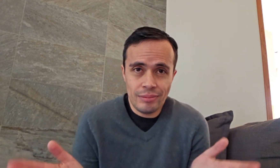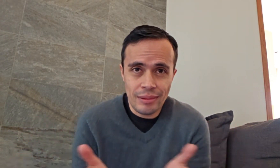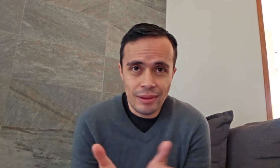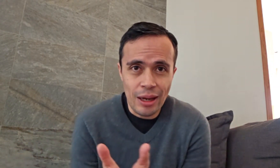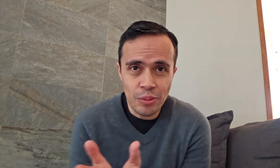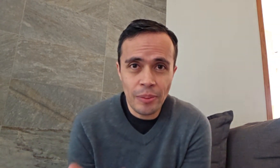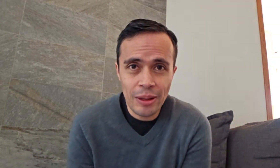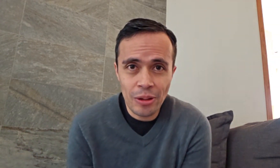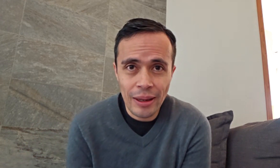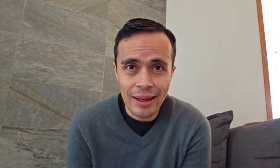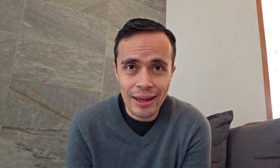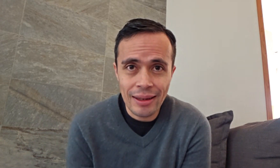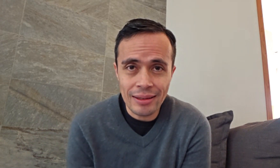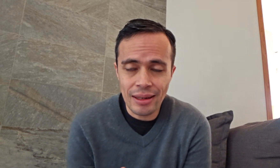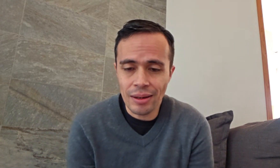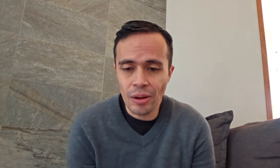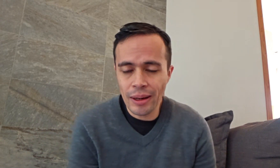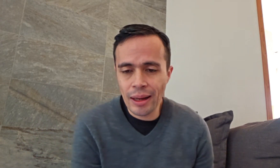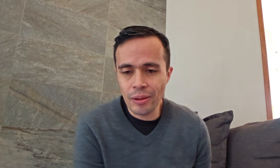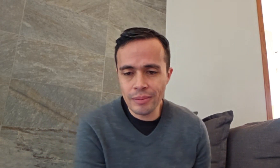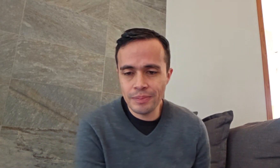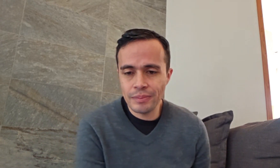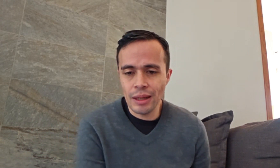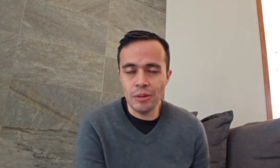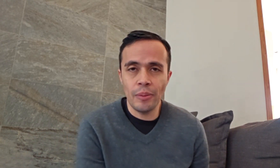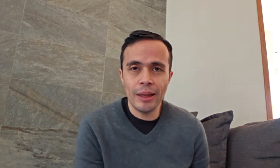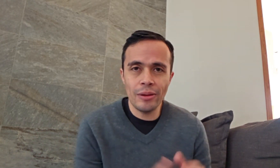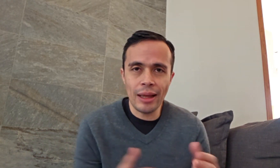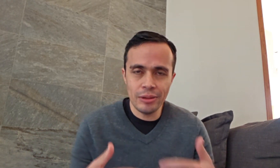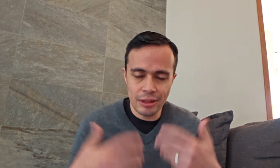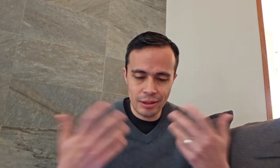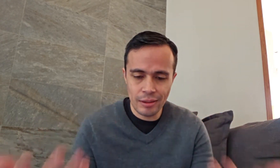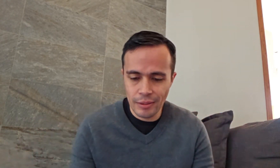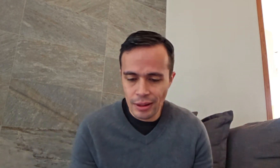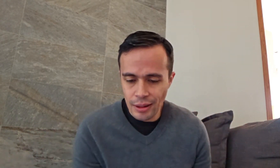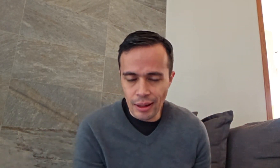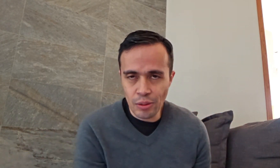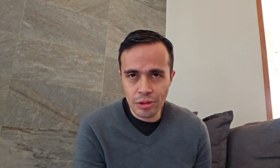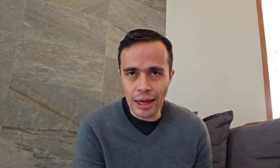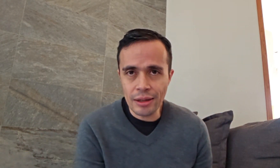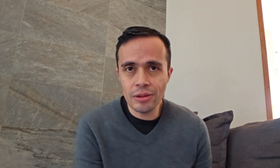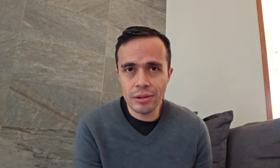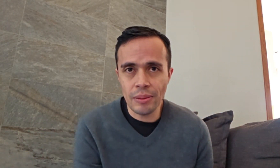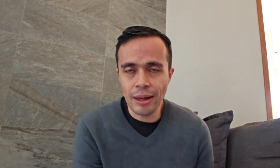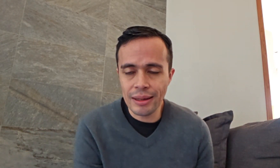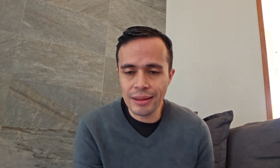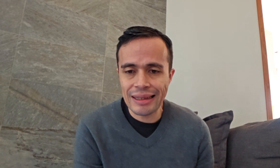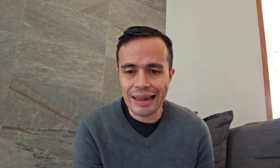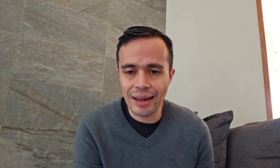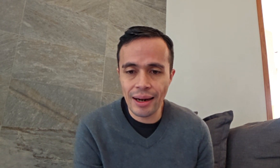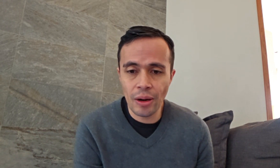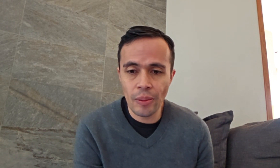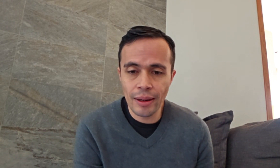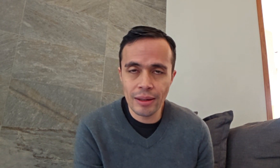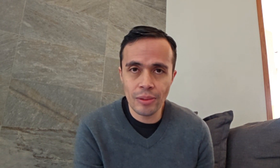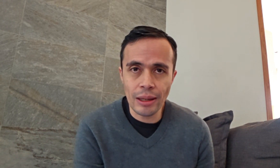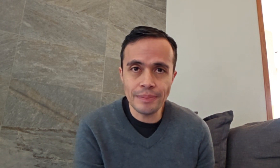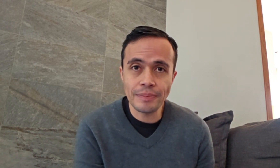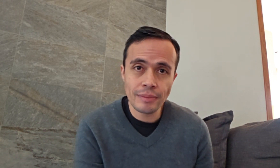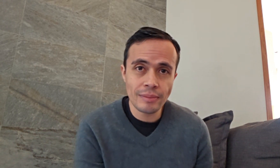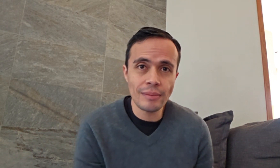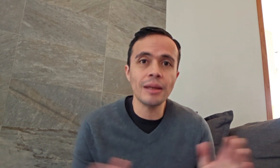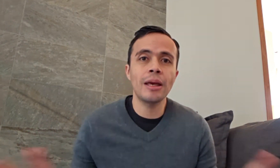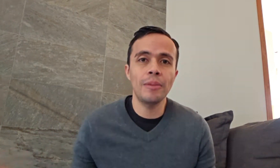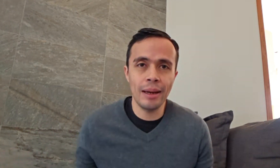pues en un momento va a dejar de ser gobernador, en un momento dado, es decir, en unos años, Samuel García dejará la